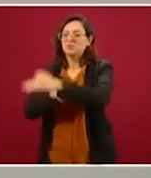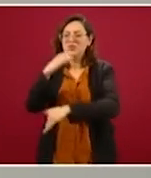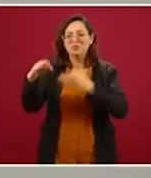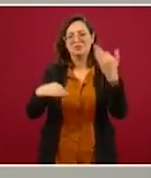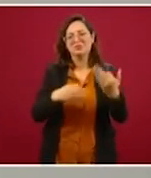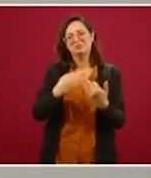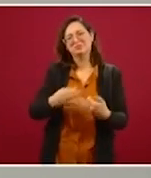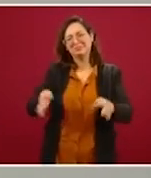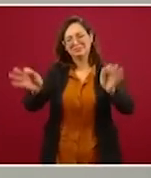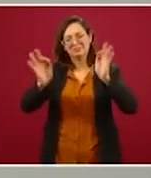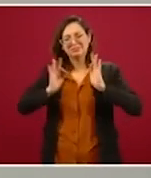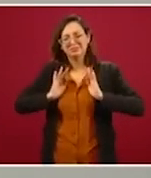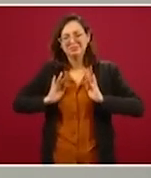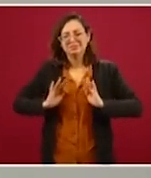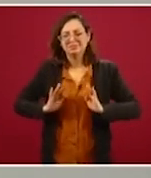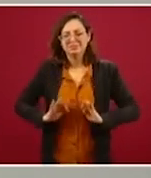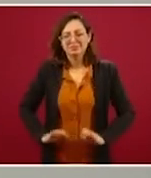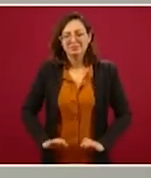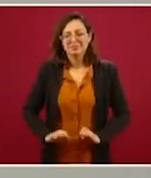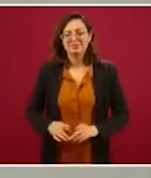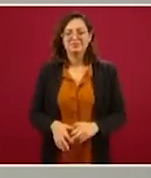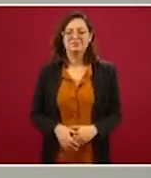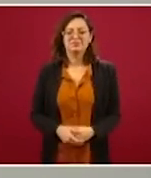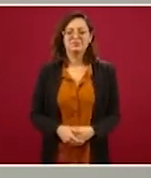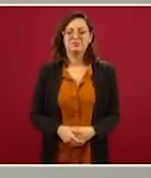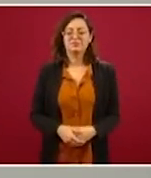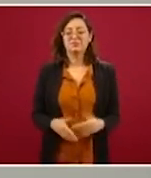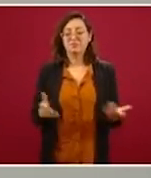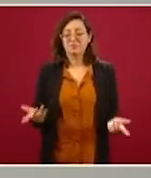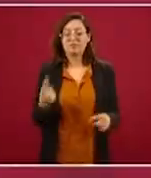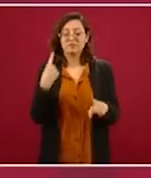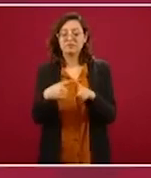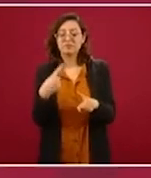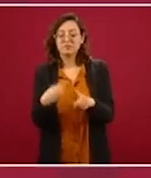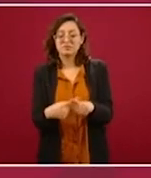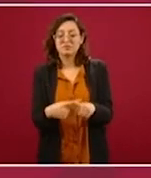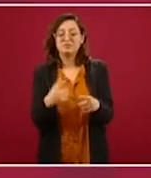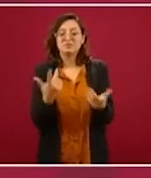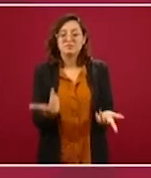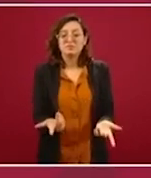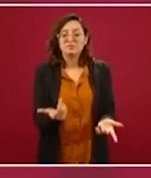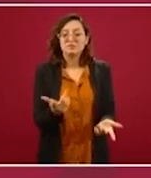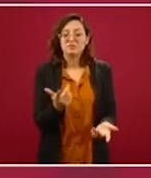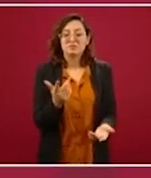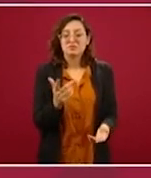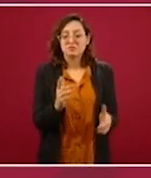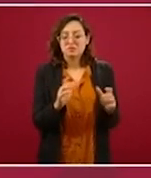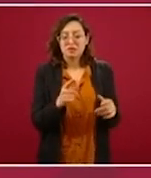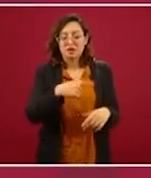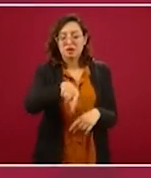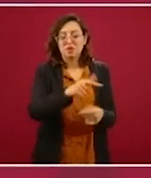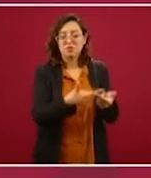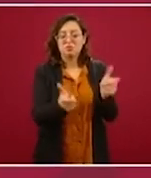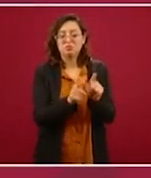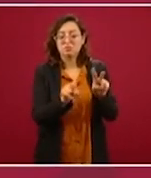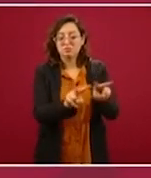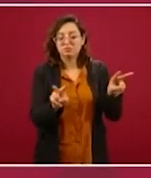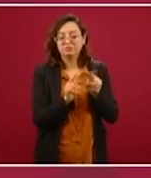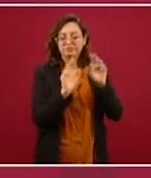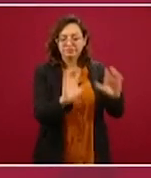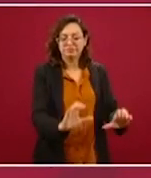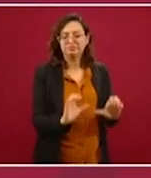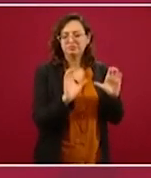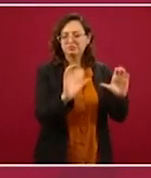cuidando a los más factibles que tengan esta infección. Esa es una primera situación. Y la